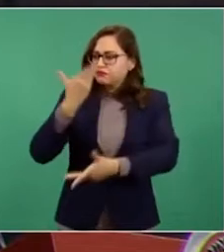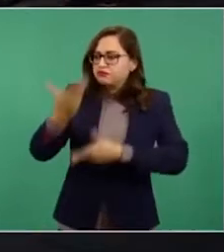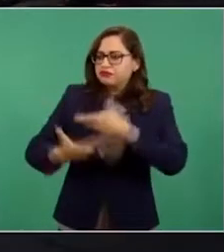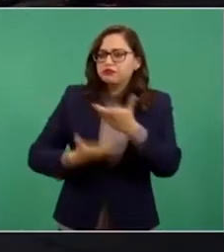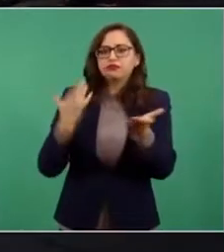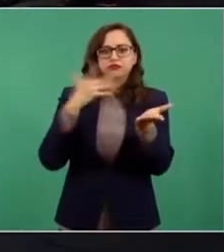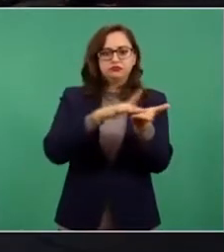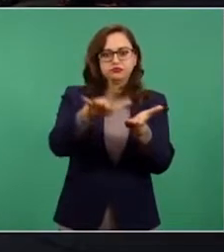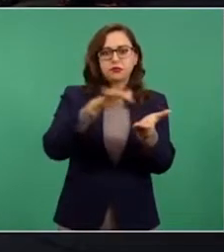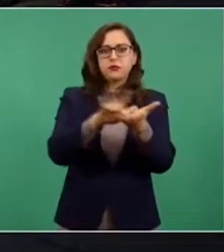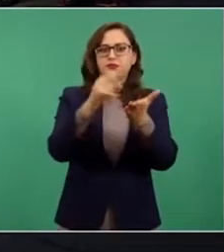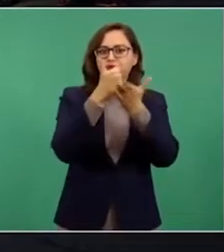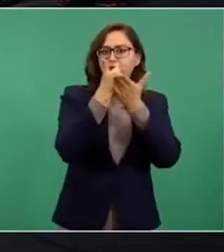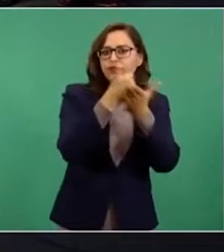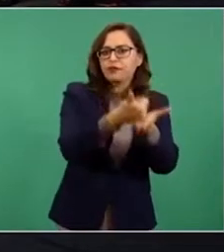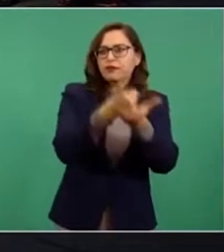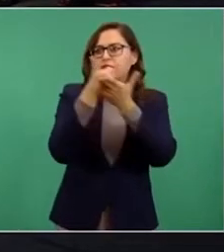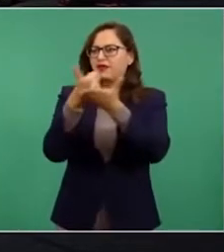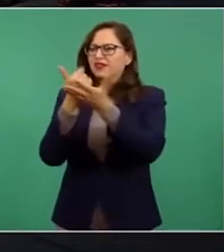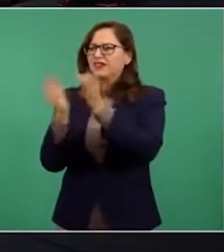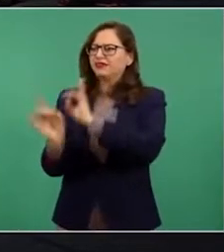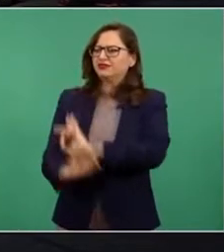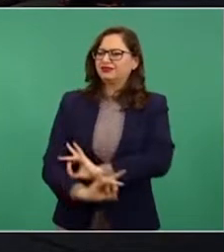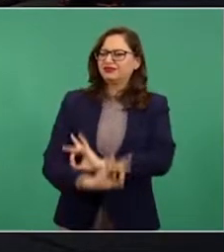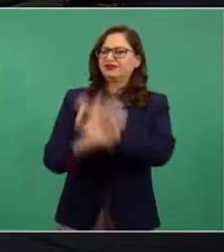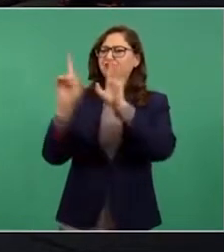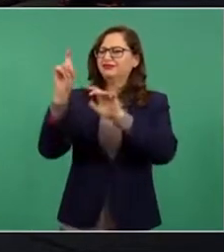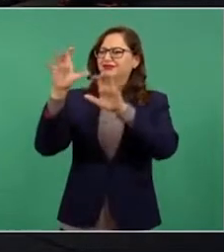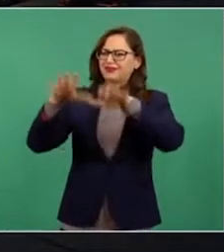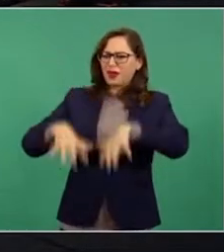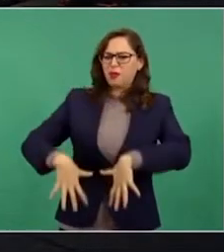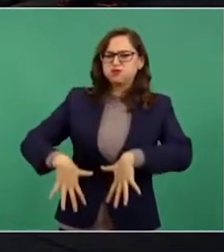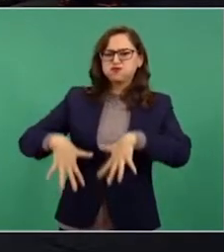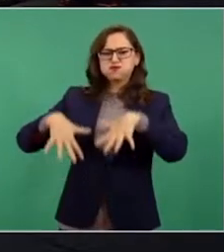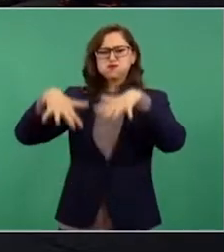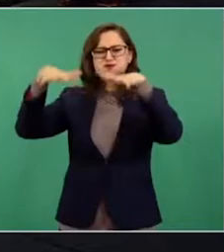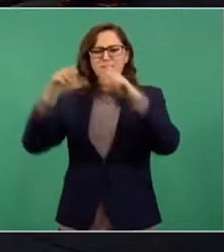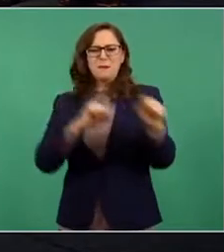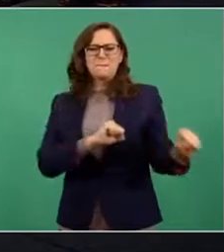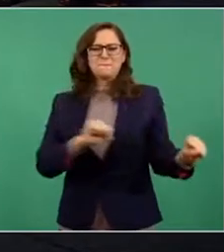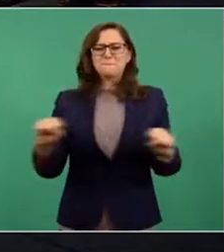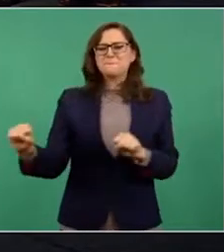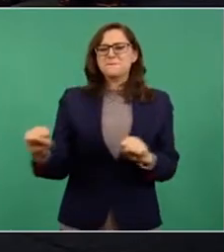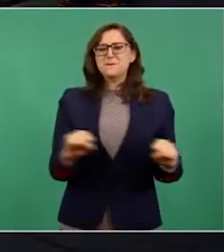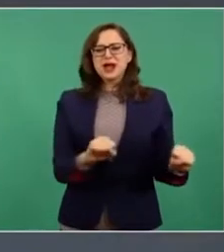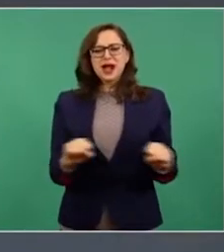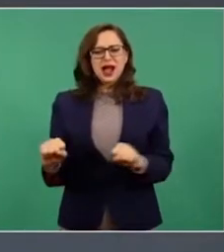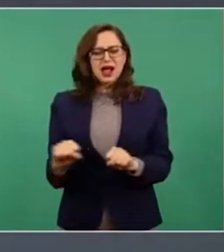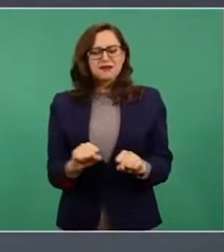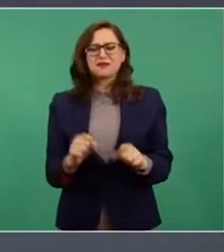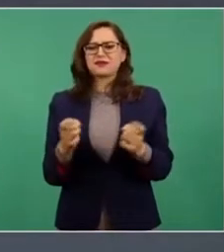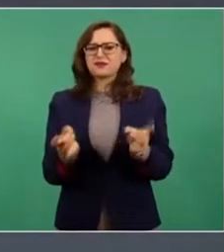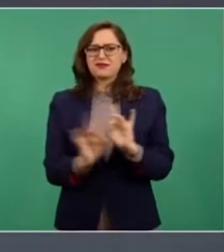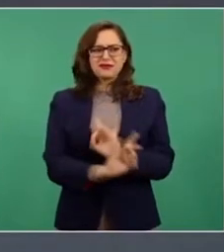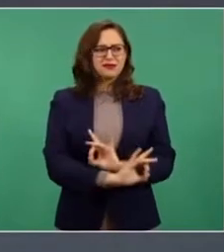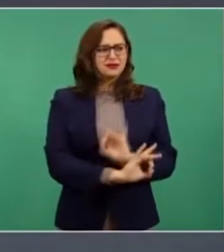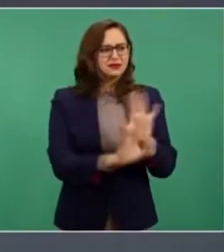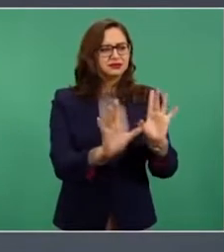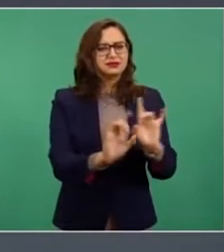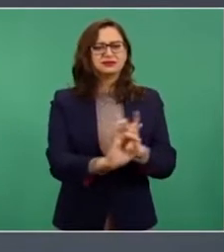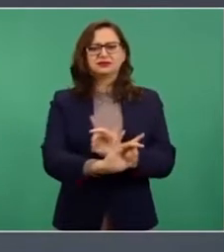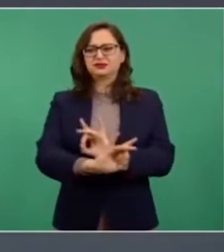ante desastres, inundaciones, temblores, en acciones también